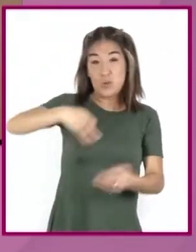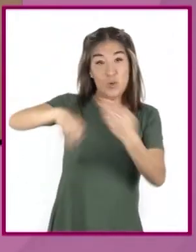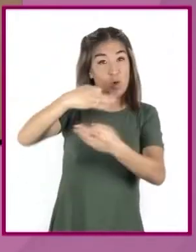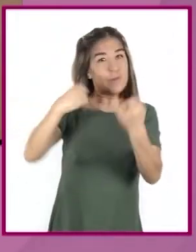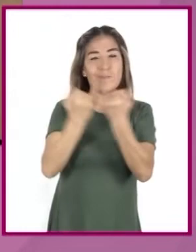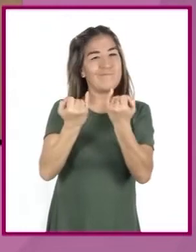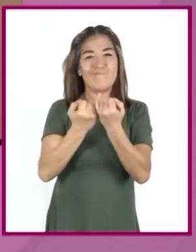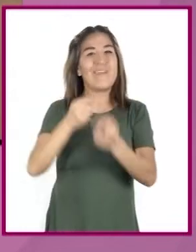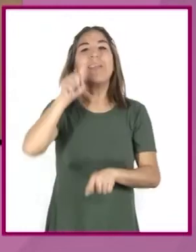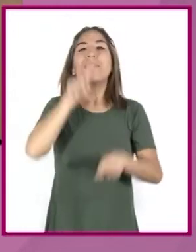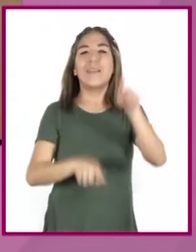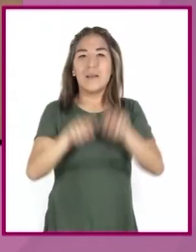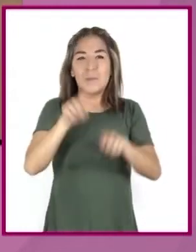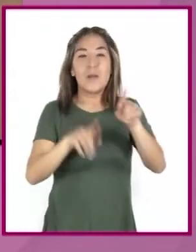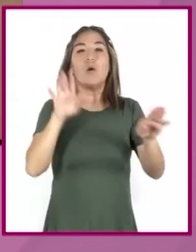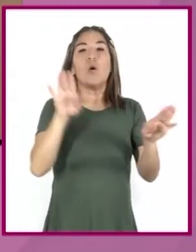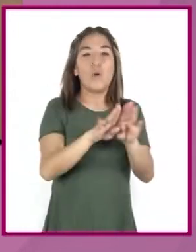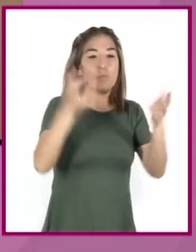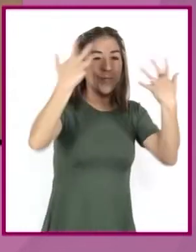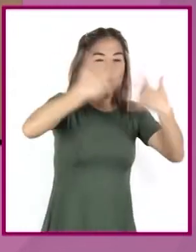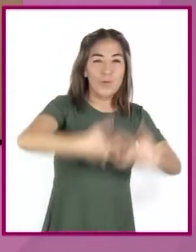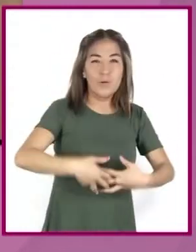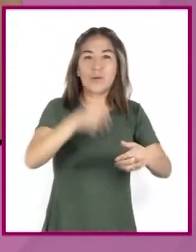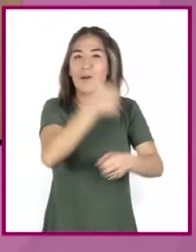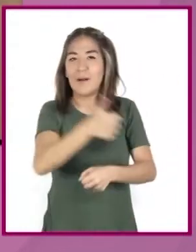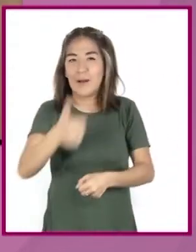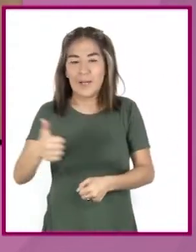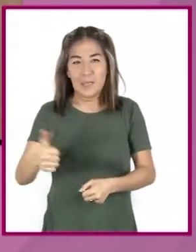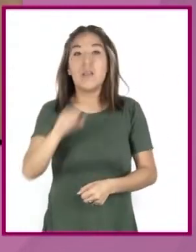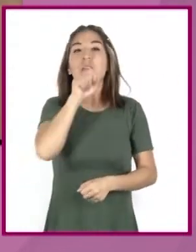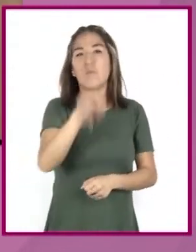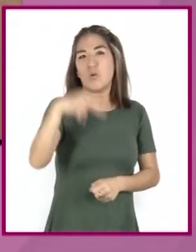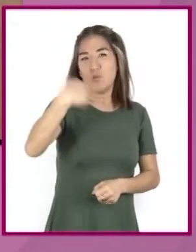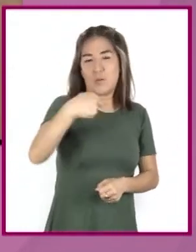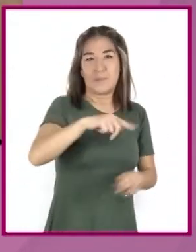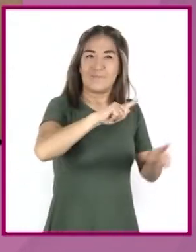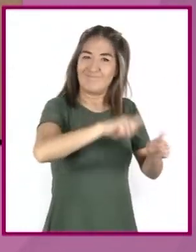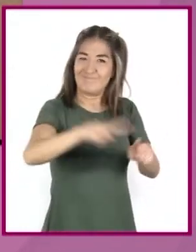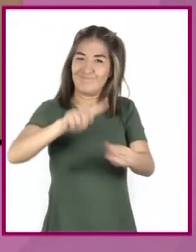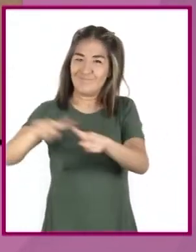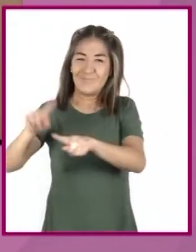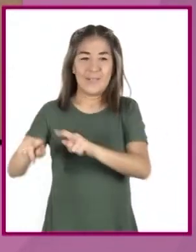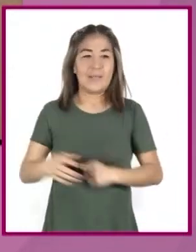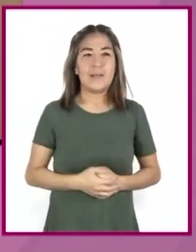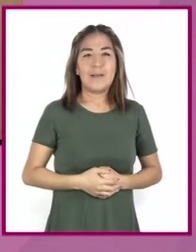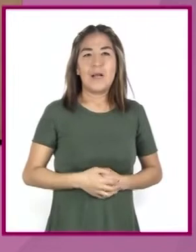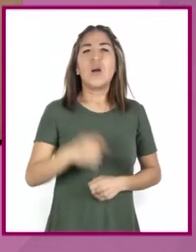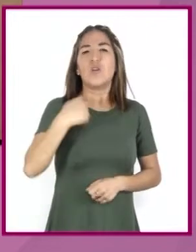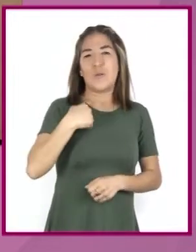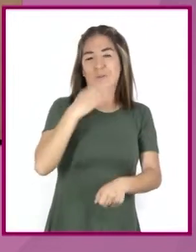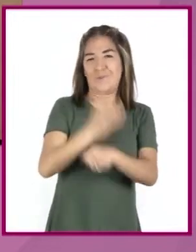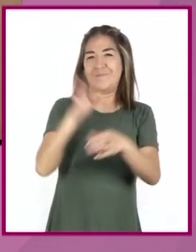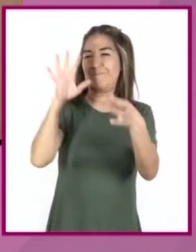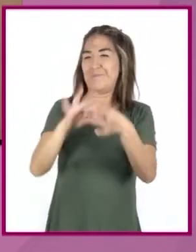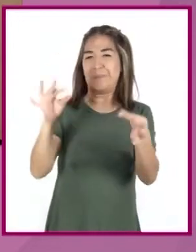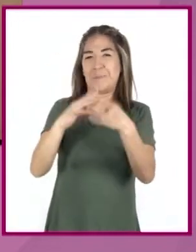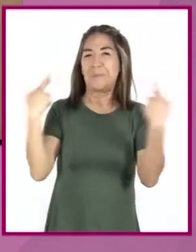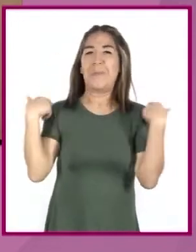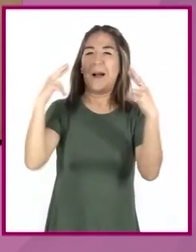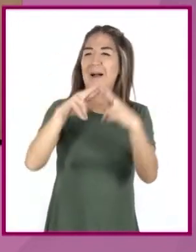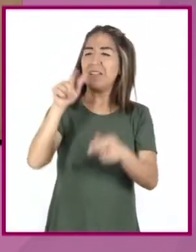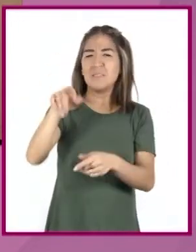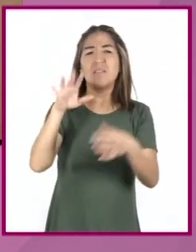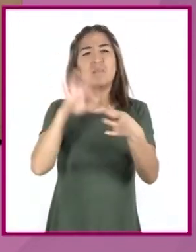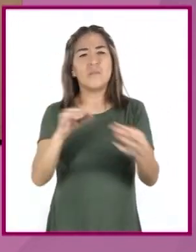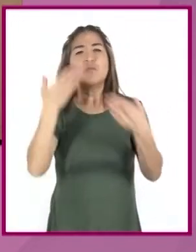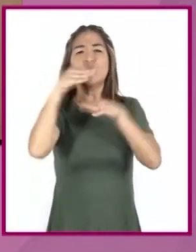su tejido y su función. Además, reciben un nombre diferente. Le comenté esto a mi maestra Jocelyn y